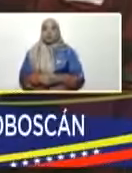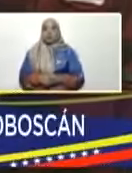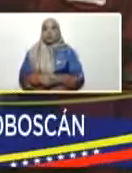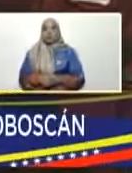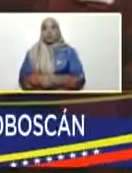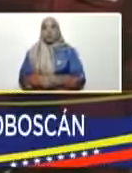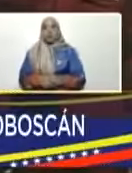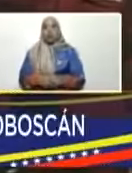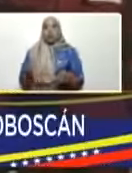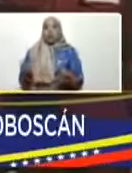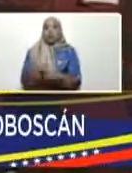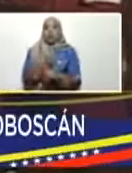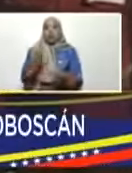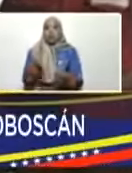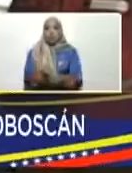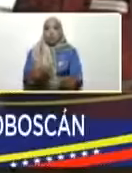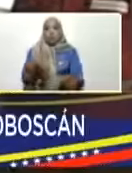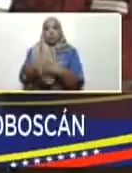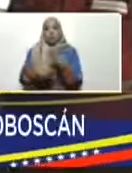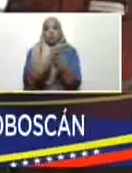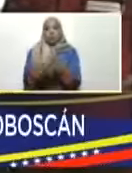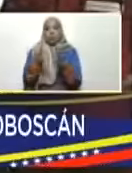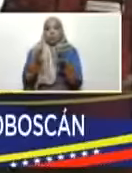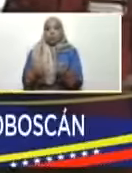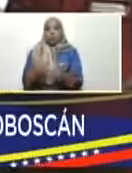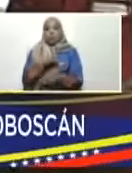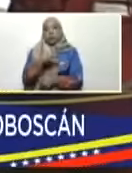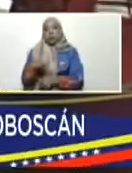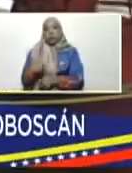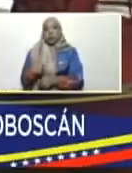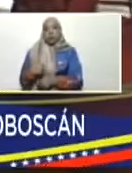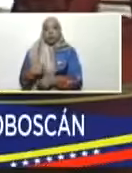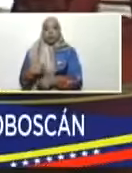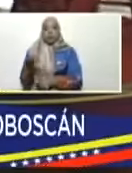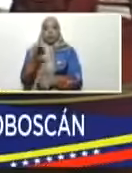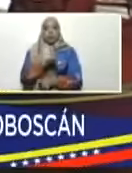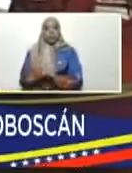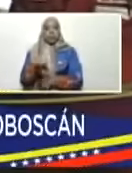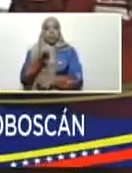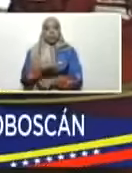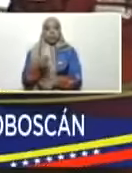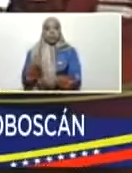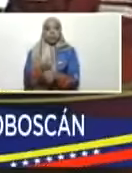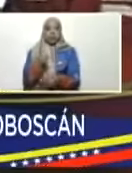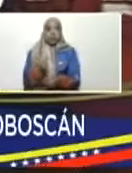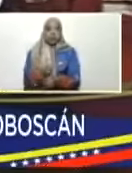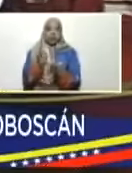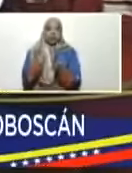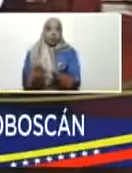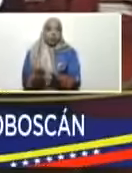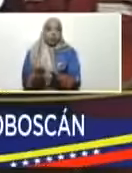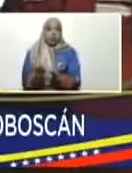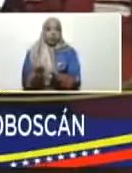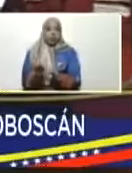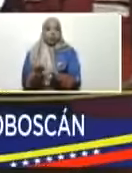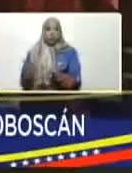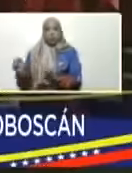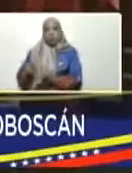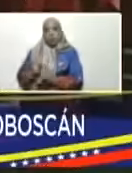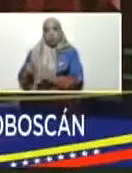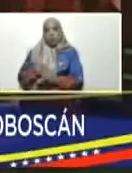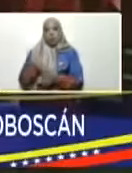del trabajo de Chevron, Petrobuscán, hacia el futuro. Porque nosotros